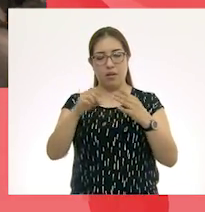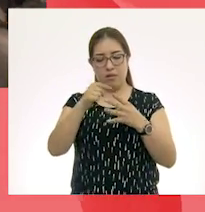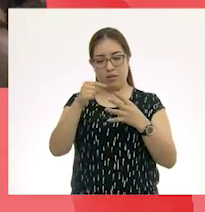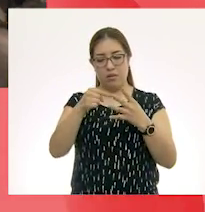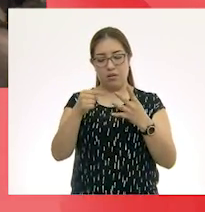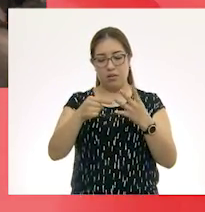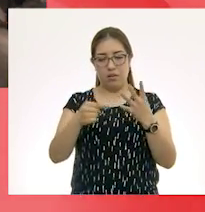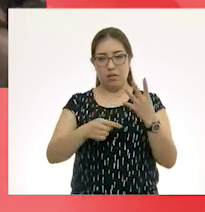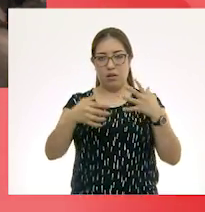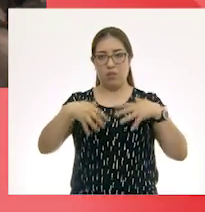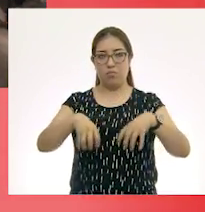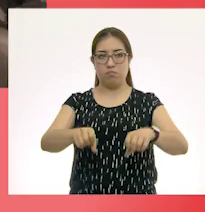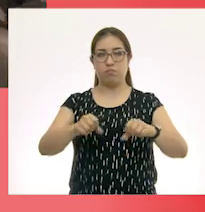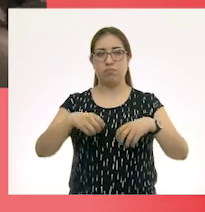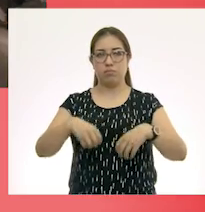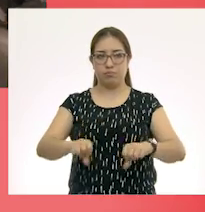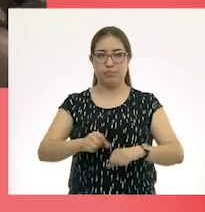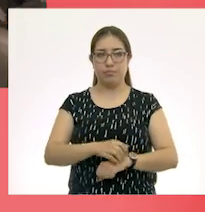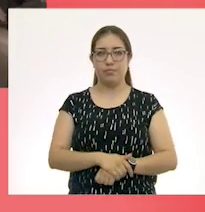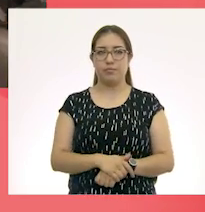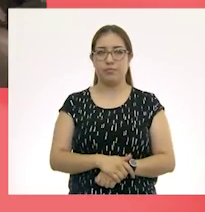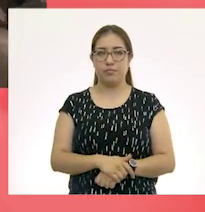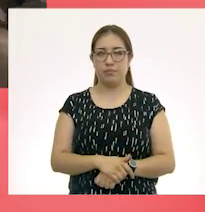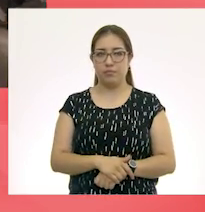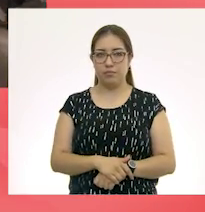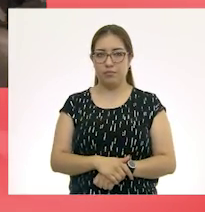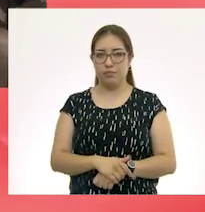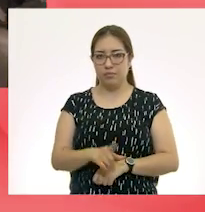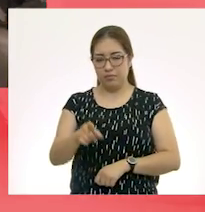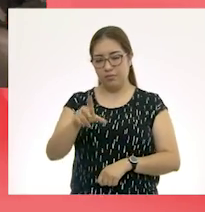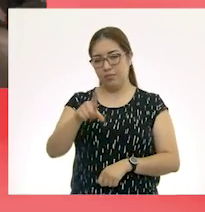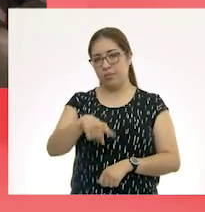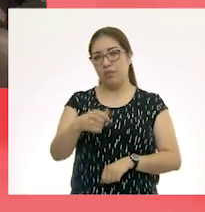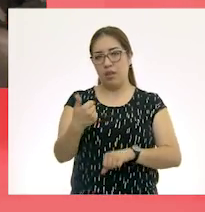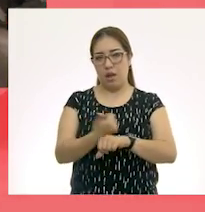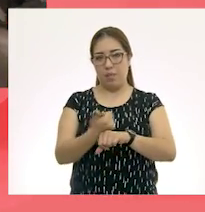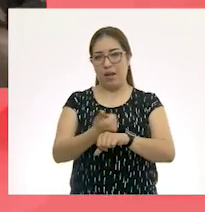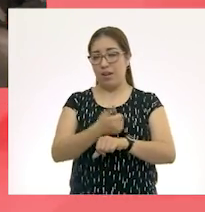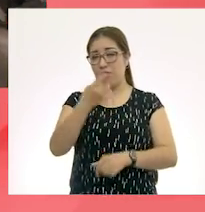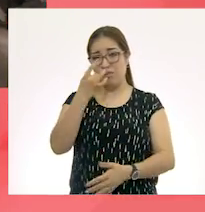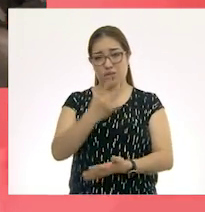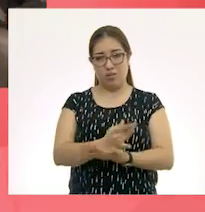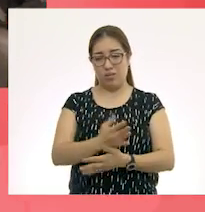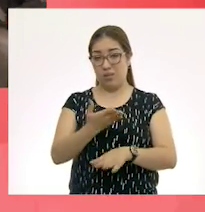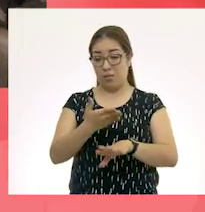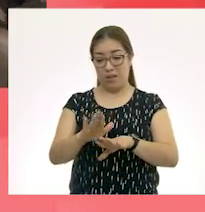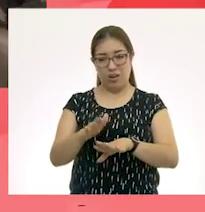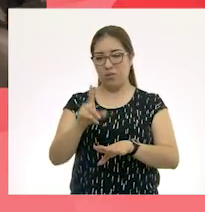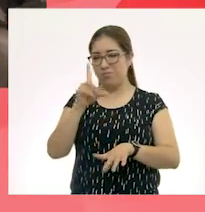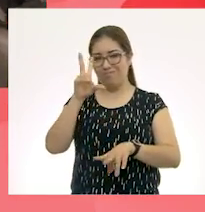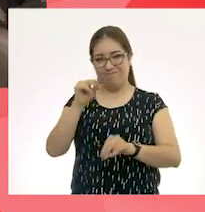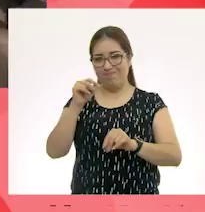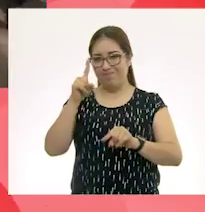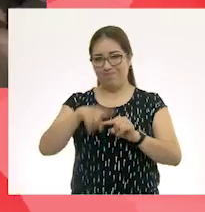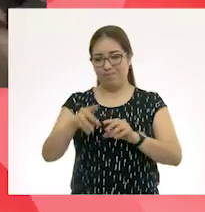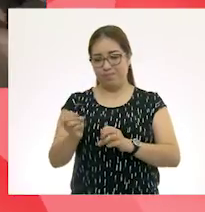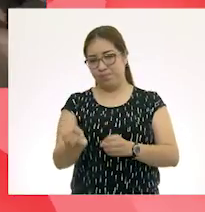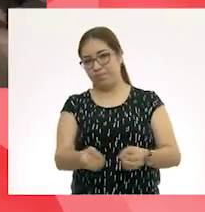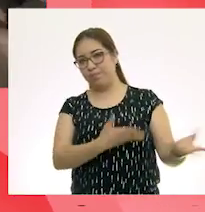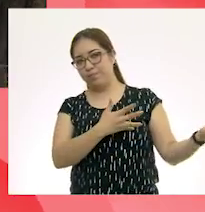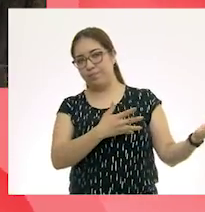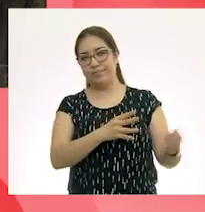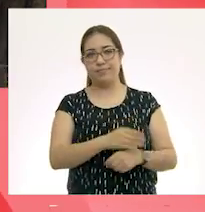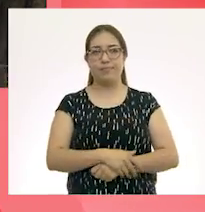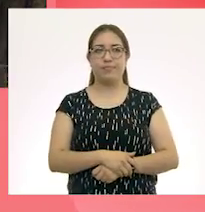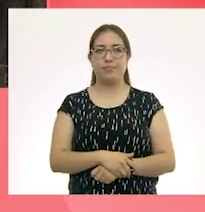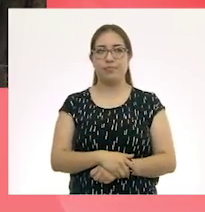abre y se le echa esto a Sí. la masa. La yema. Así, sí. Esto blanco, no. Eso lo guardamos para niños.